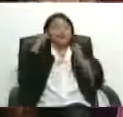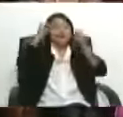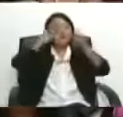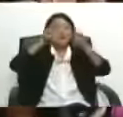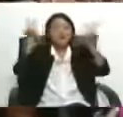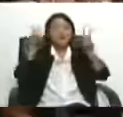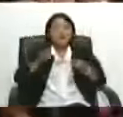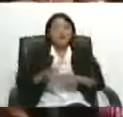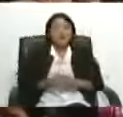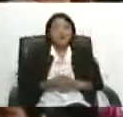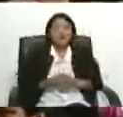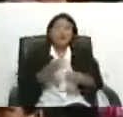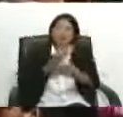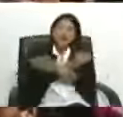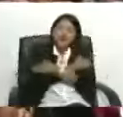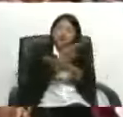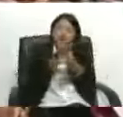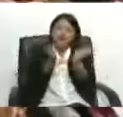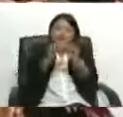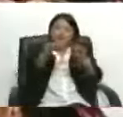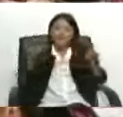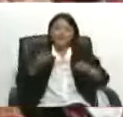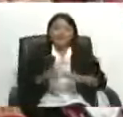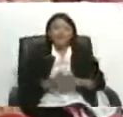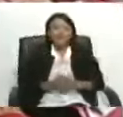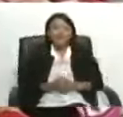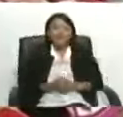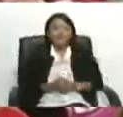paz! Un abrazo, hermanos y hermanas.